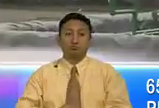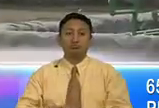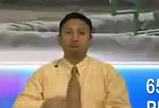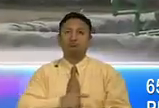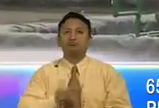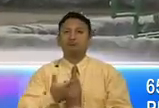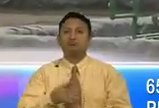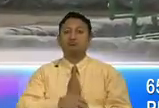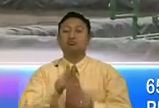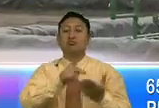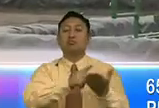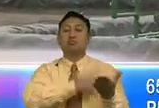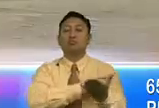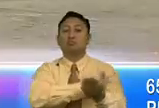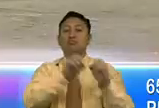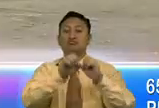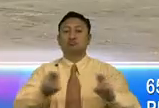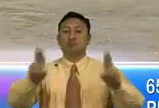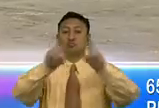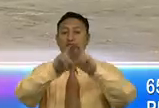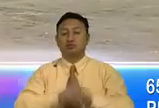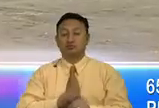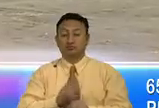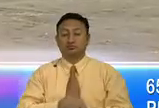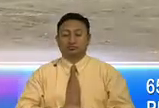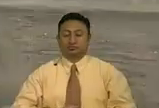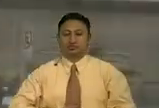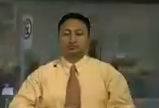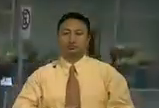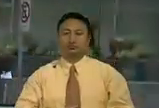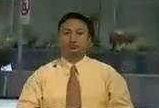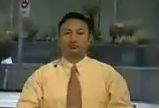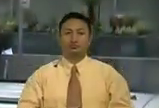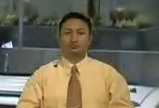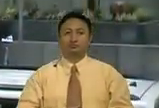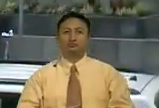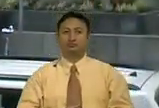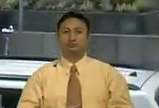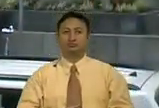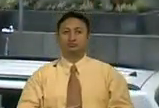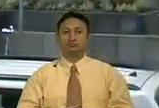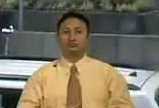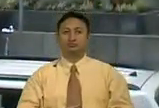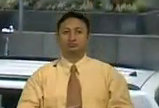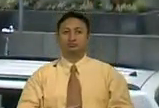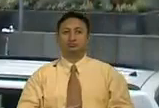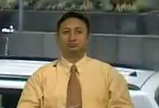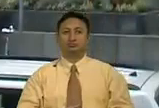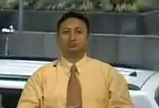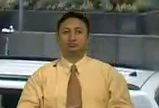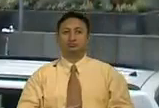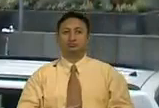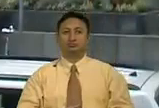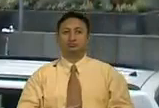por el Programa de Naciones Unidas para el Desarrollo, PNUD. En Quito informó Adriana Rojas.